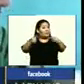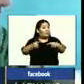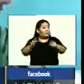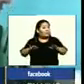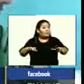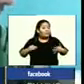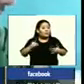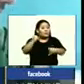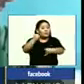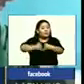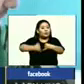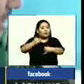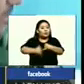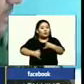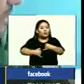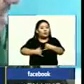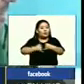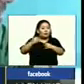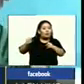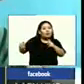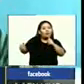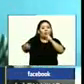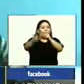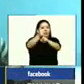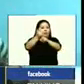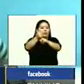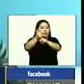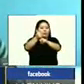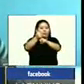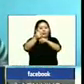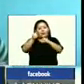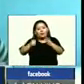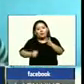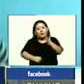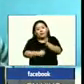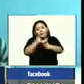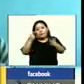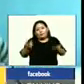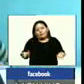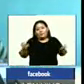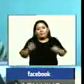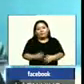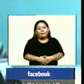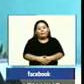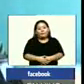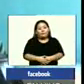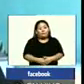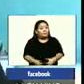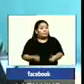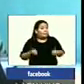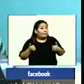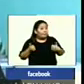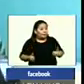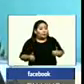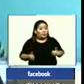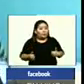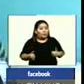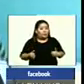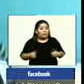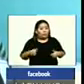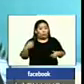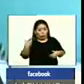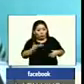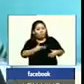la idea era ganarlo casi como fuera y lamentablemente pasó lo que pasó. Y bueno, dentro de nuestro